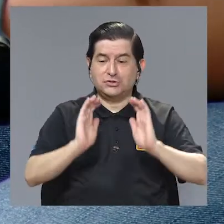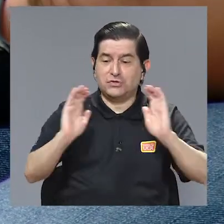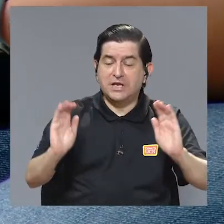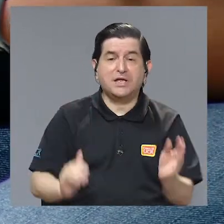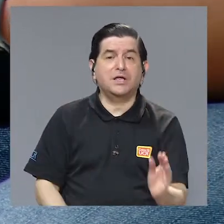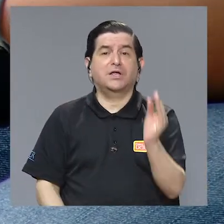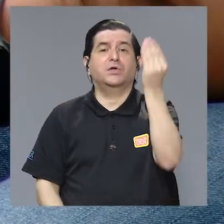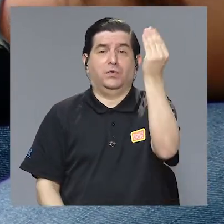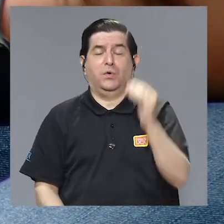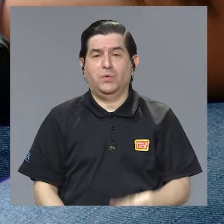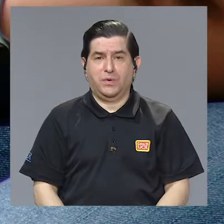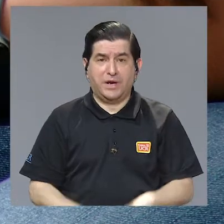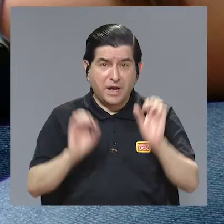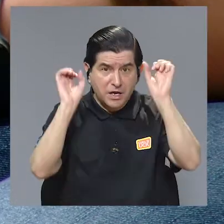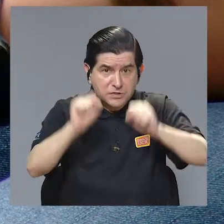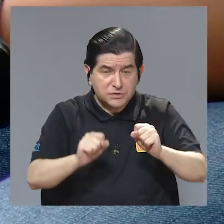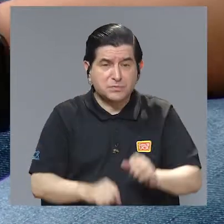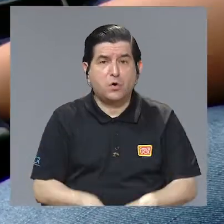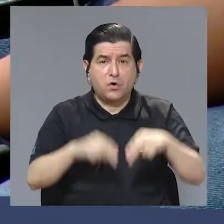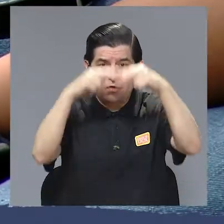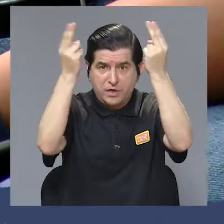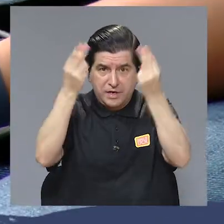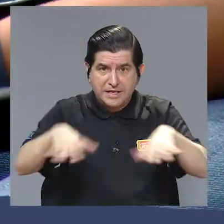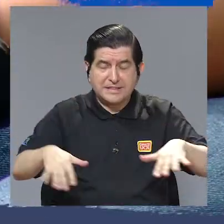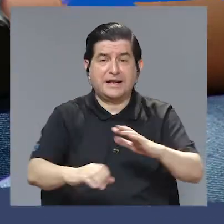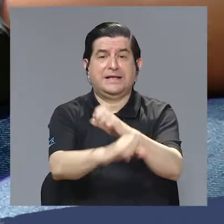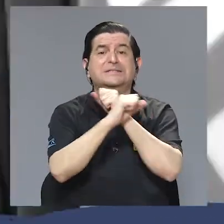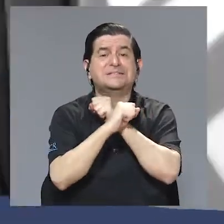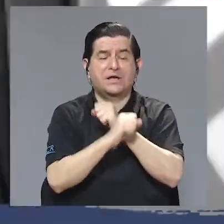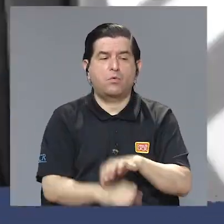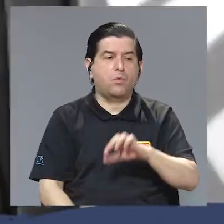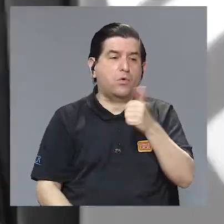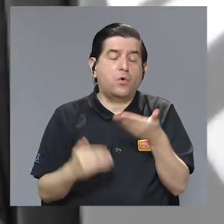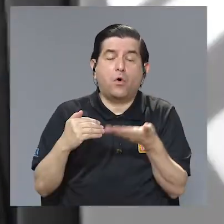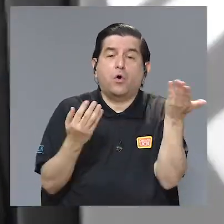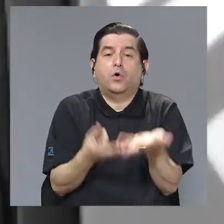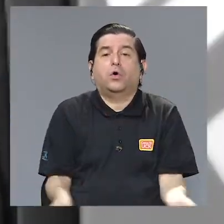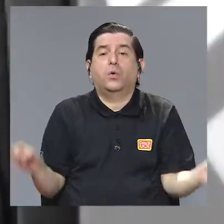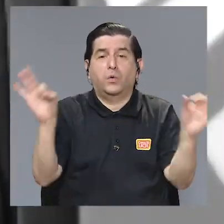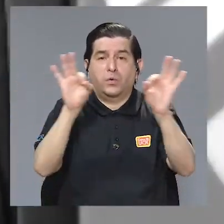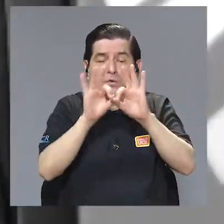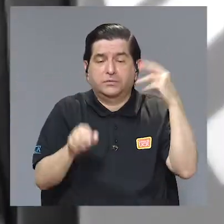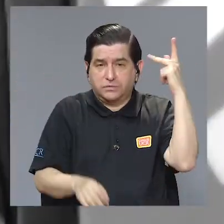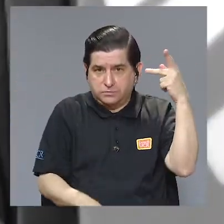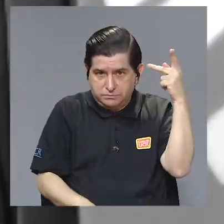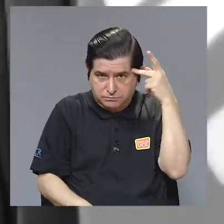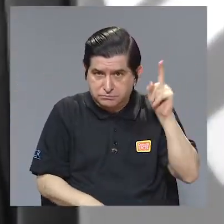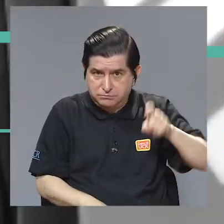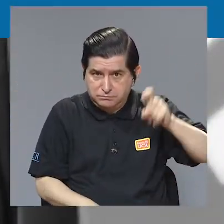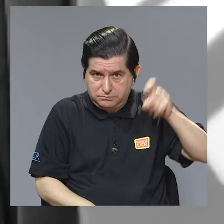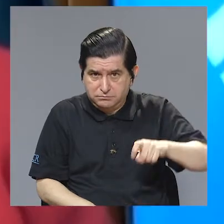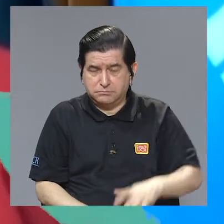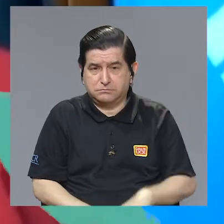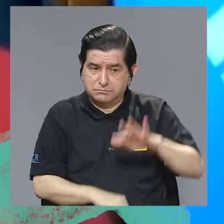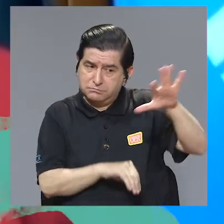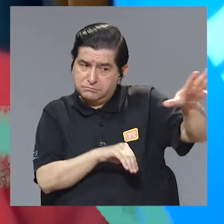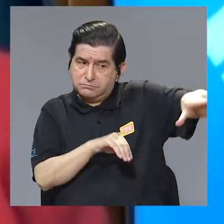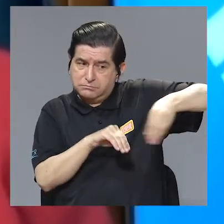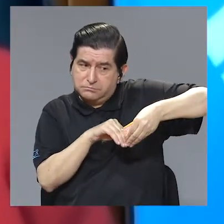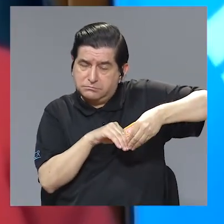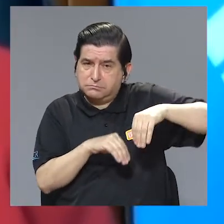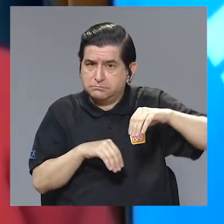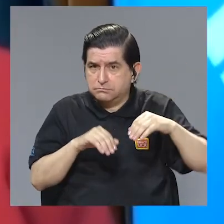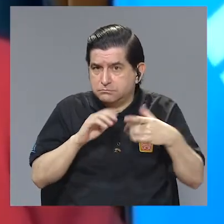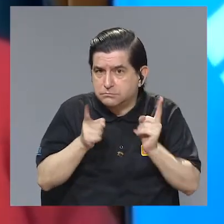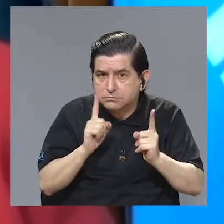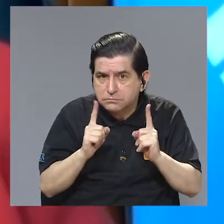los niños, niñas y adolescentes al Internet seguro. Otro elemento importante que la política debería